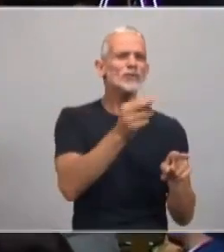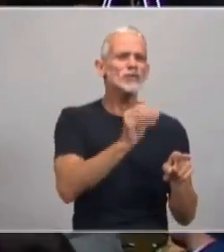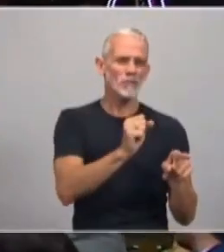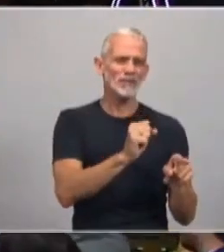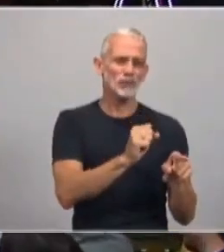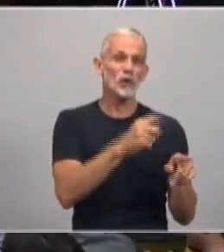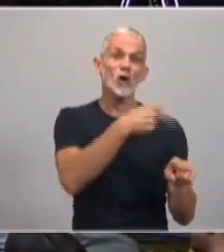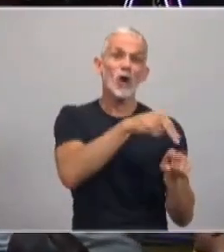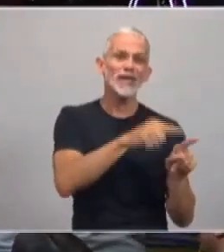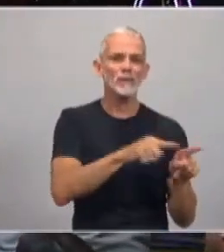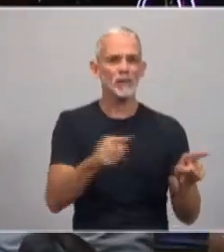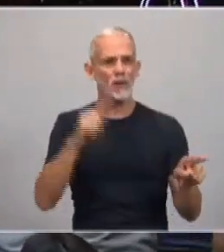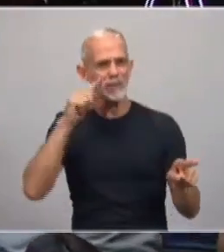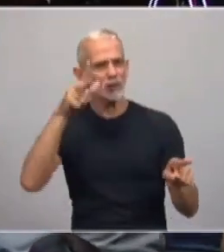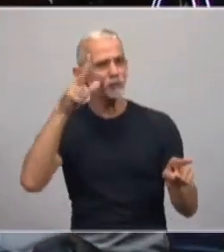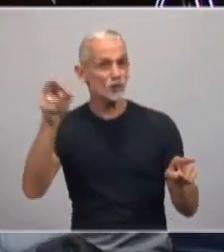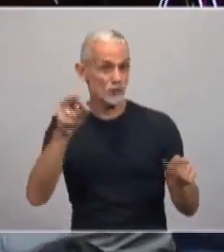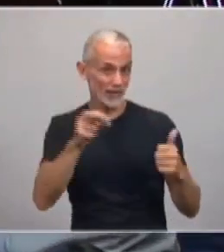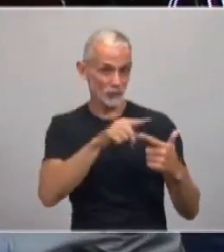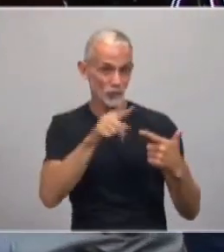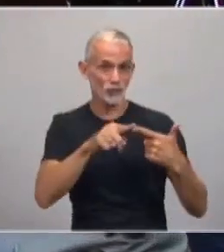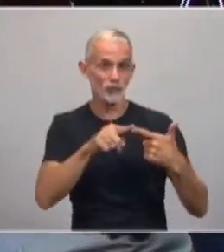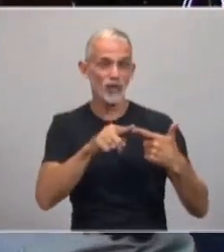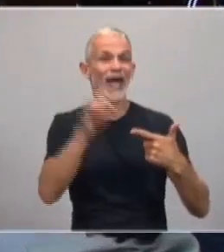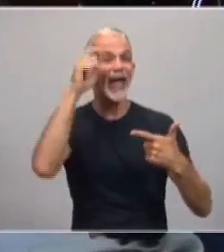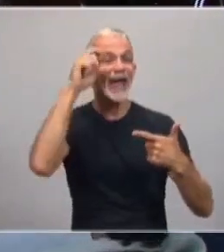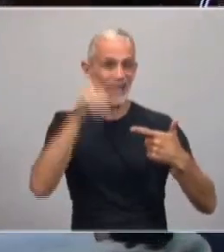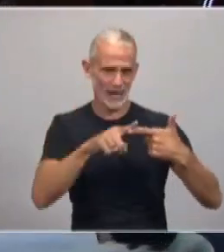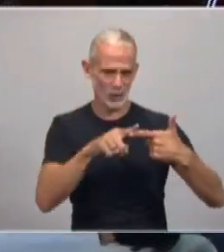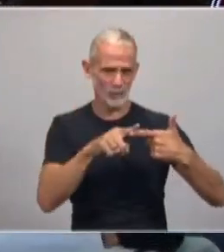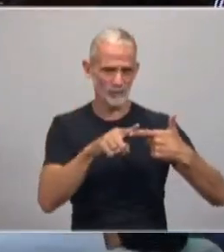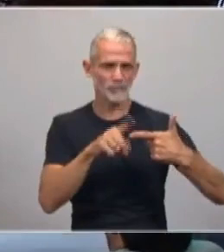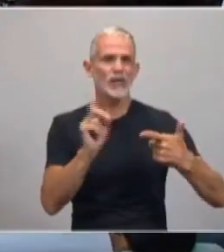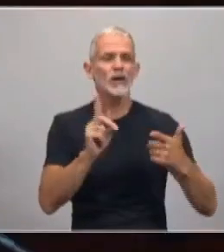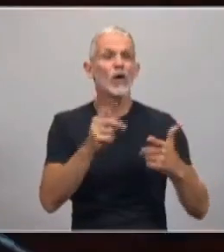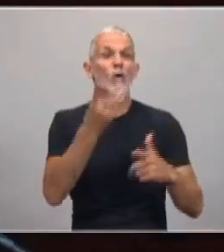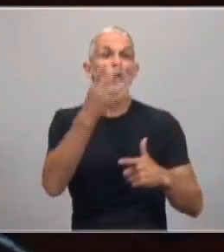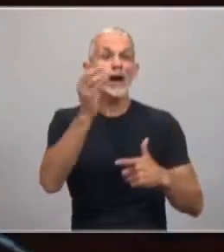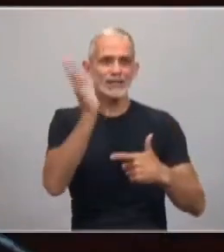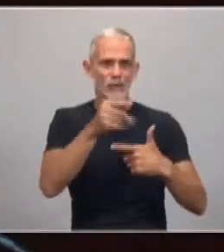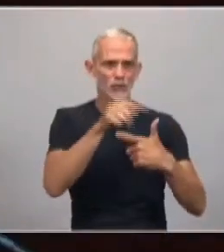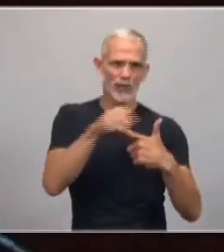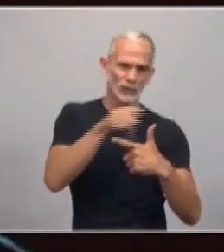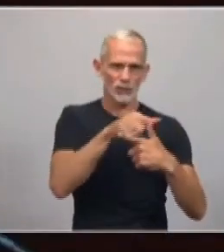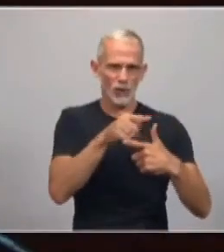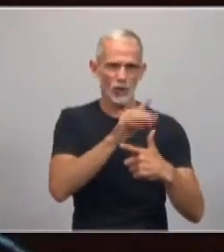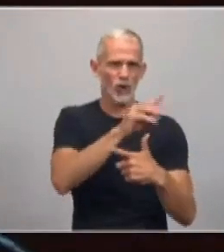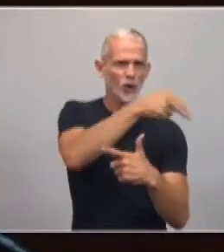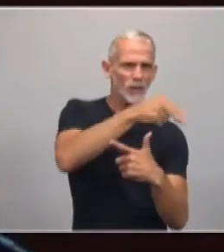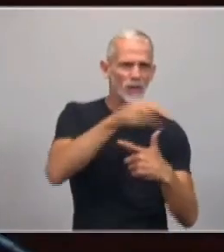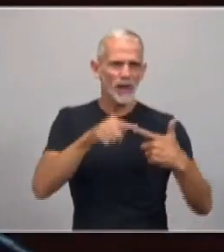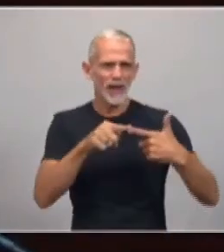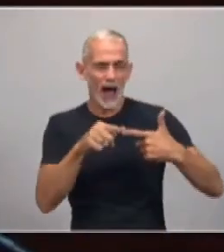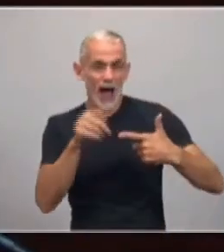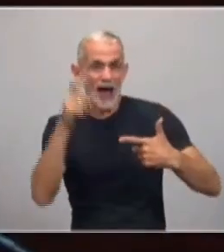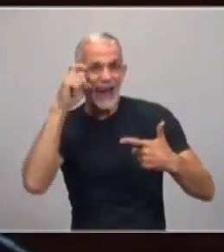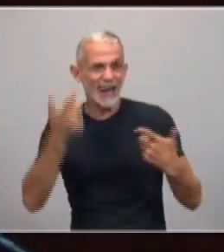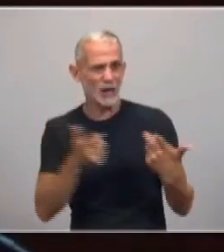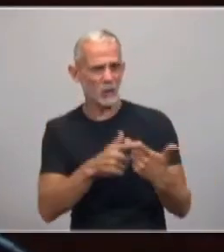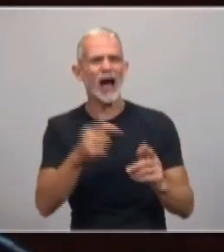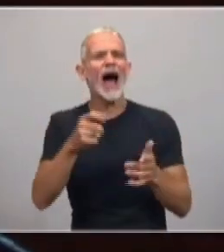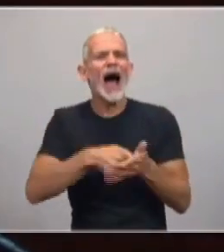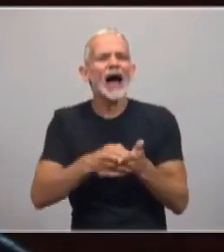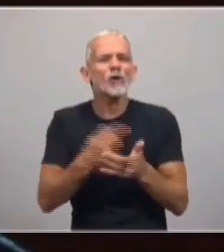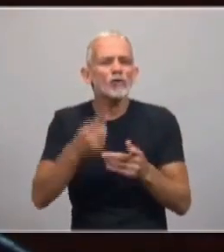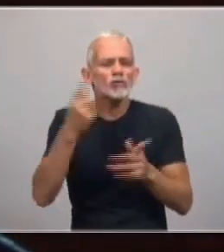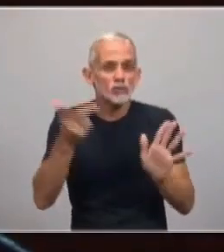pesos en noviembre a 1.800 pesos en enero, un 40% más en menos de 3 meses. El arroz pasó